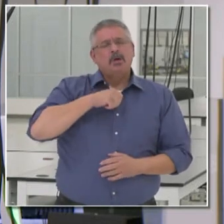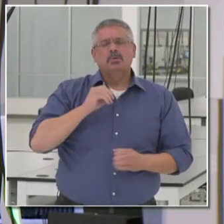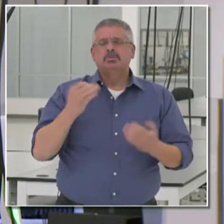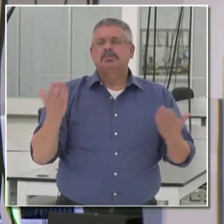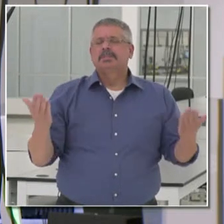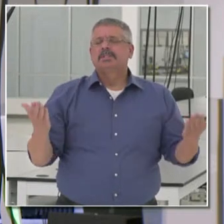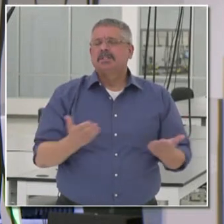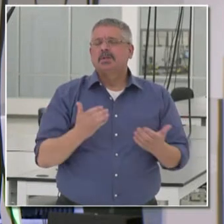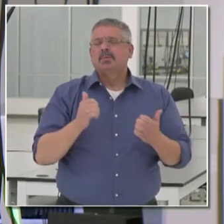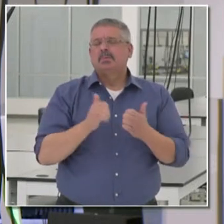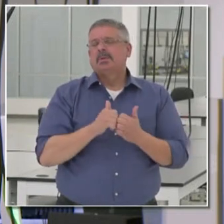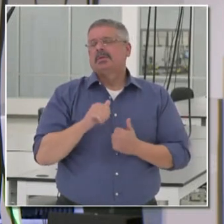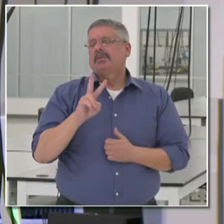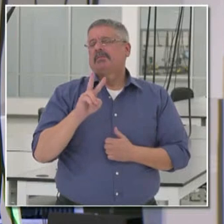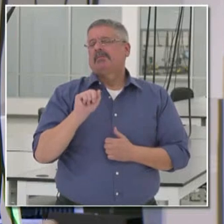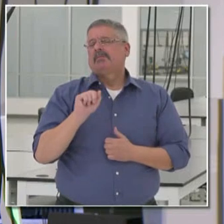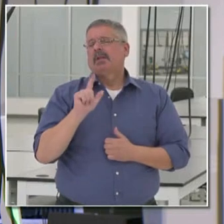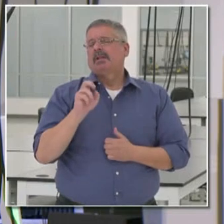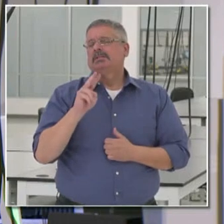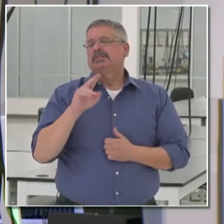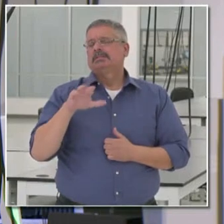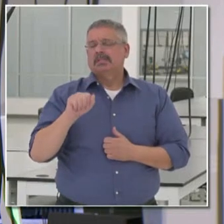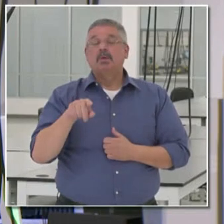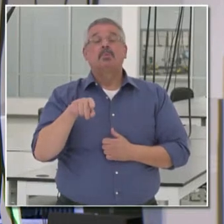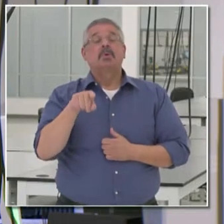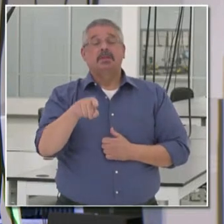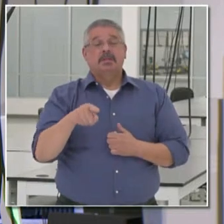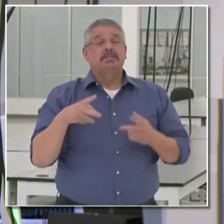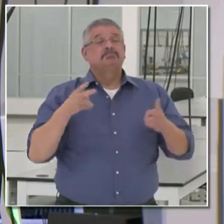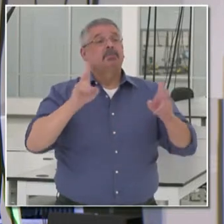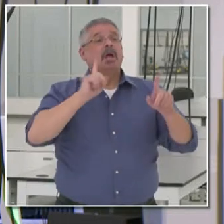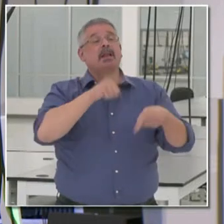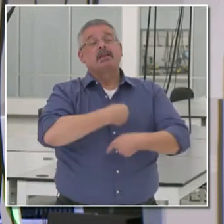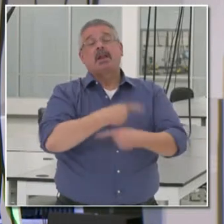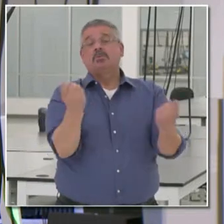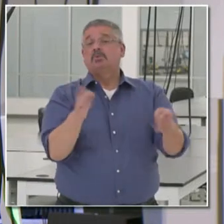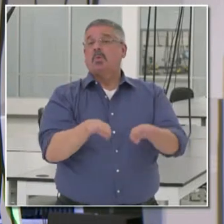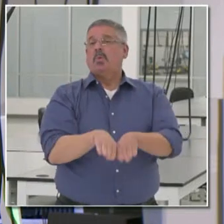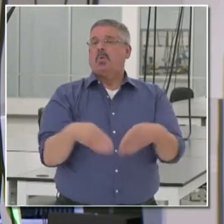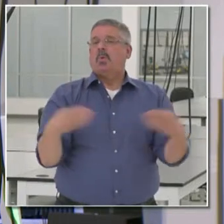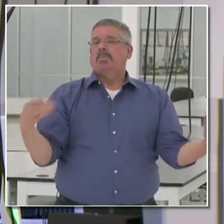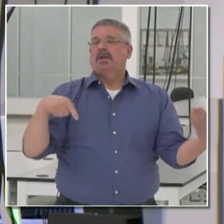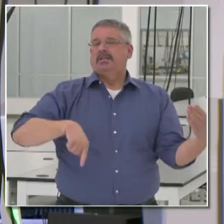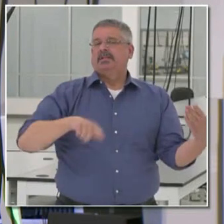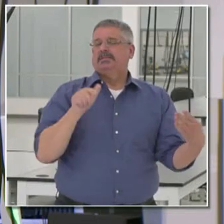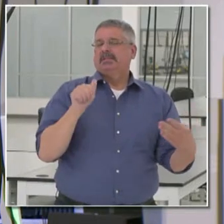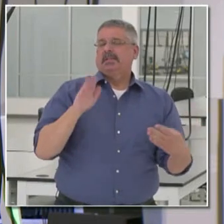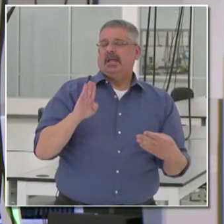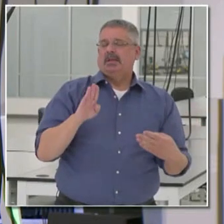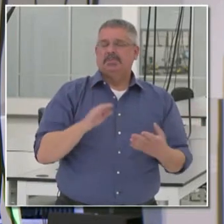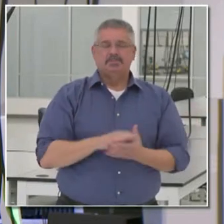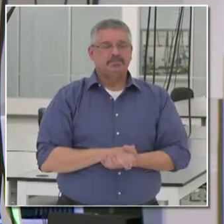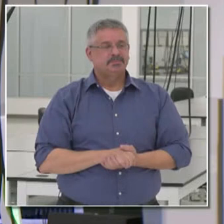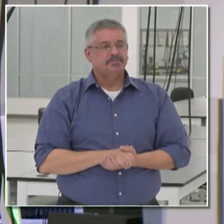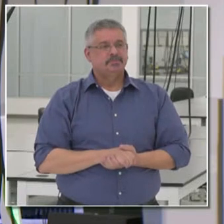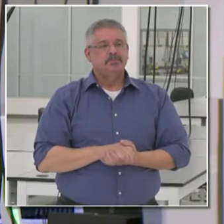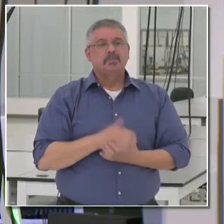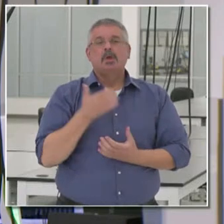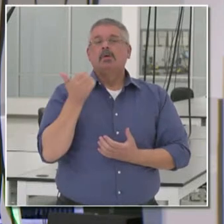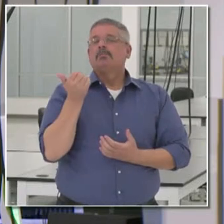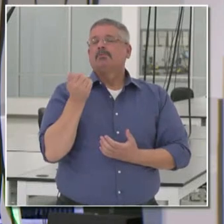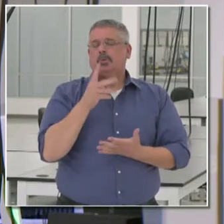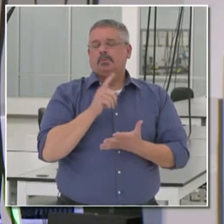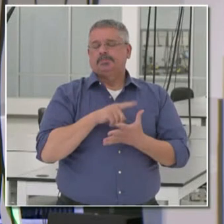y orgullosos de estar aquí con esta ceremonia de apertura y el estreno de este laboratorio y